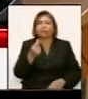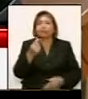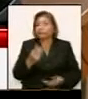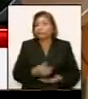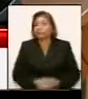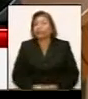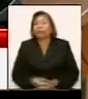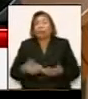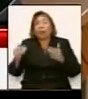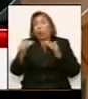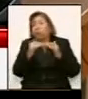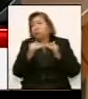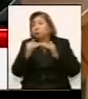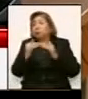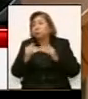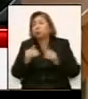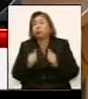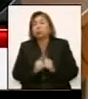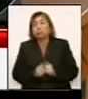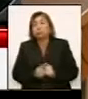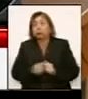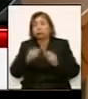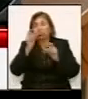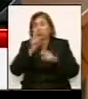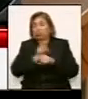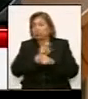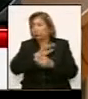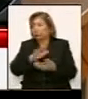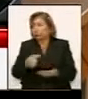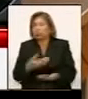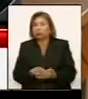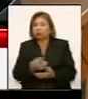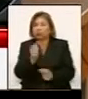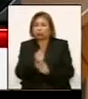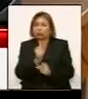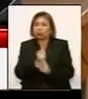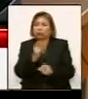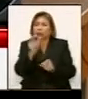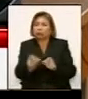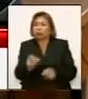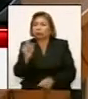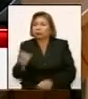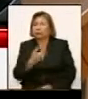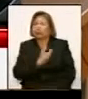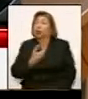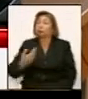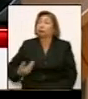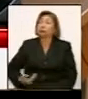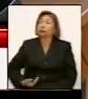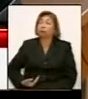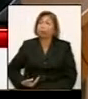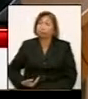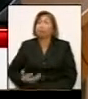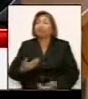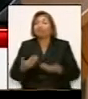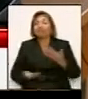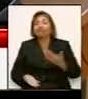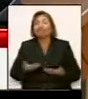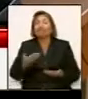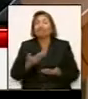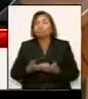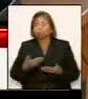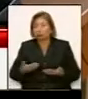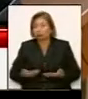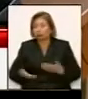a la par de poder capacitar a todos los funcionarios públicos en este tema hemos tenido muchos casos que se nos